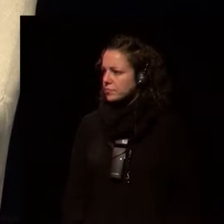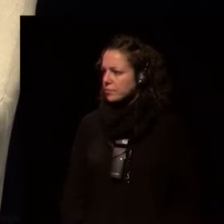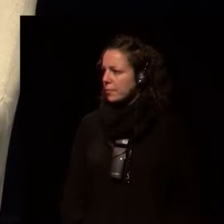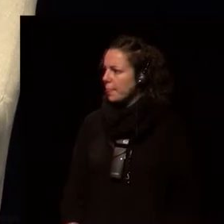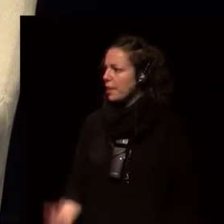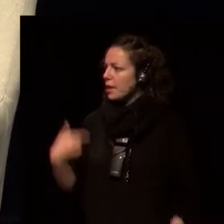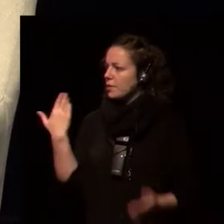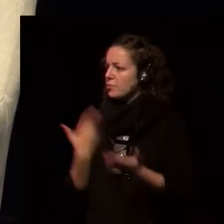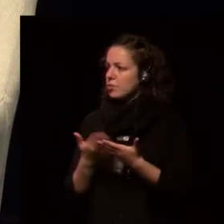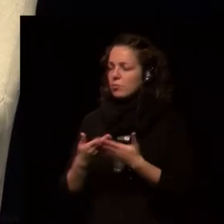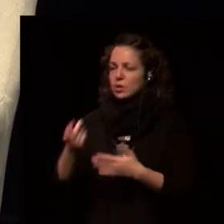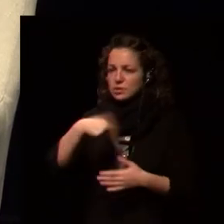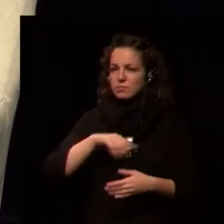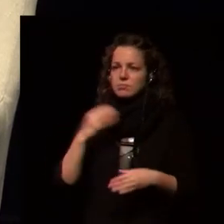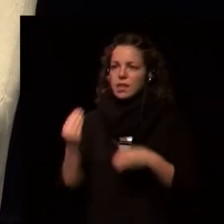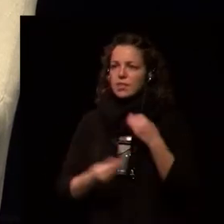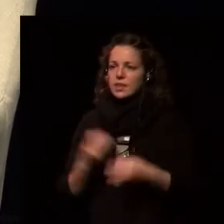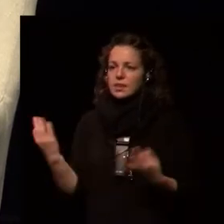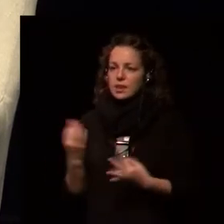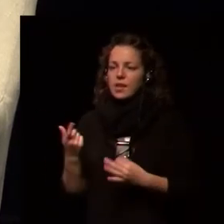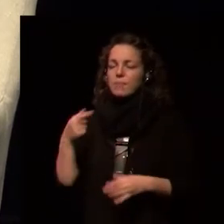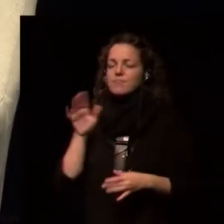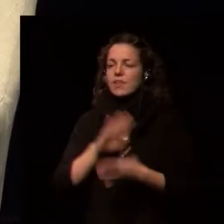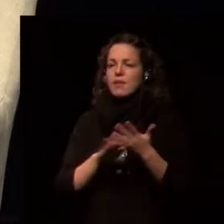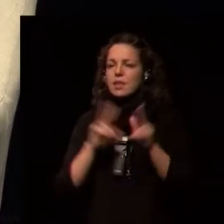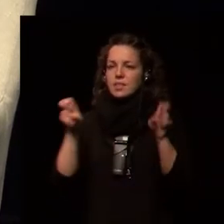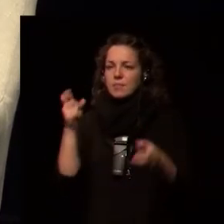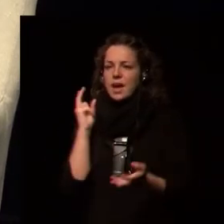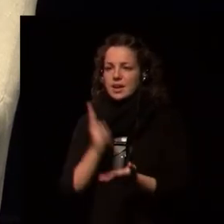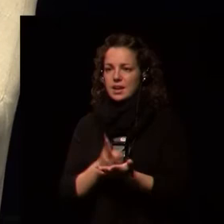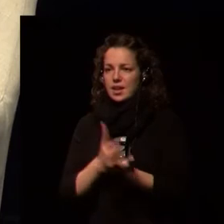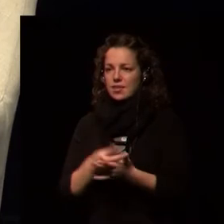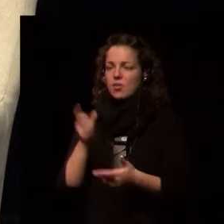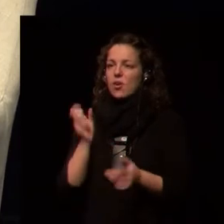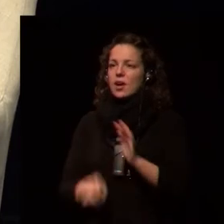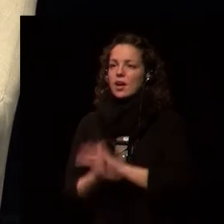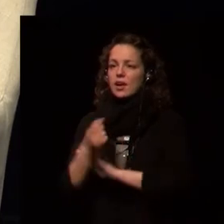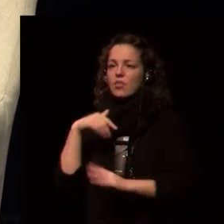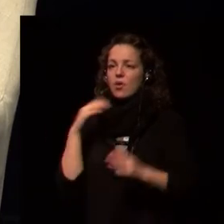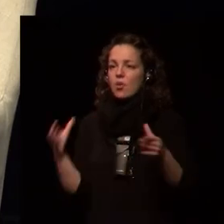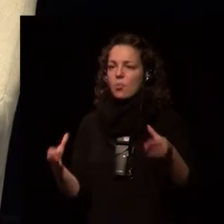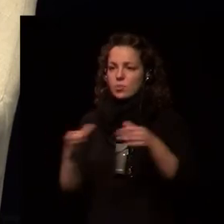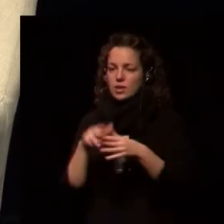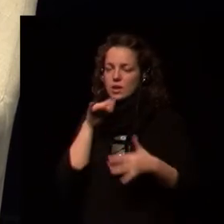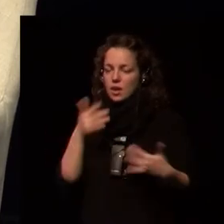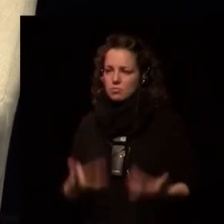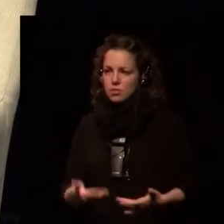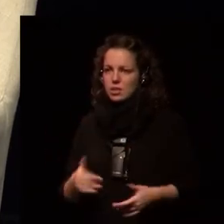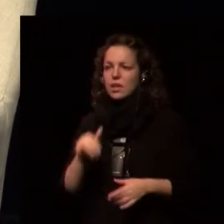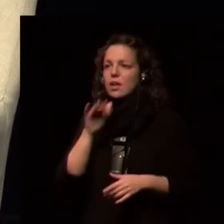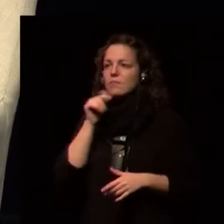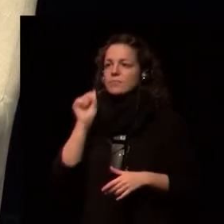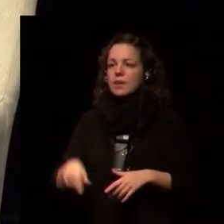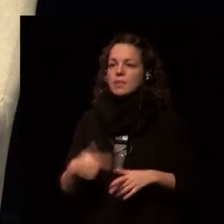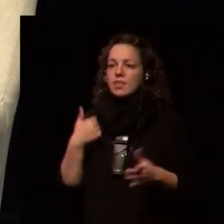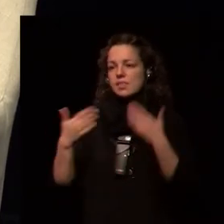La propuesta que le hicimos era que nos hablaran de los retos de la creación comunitaria actualmente y que